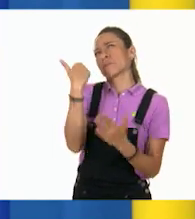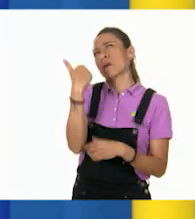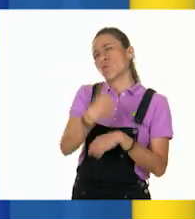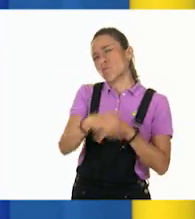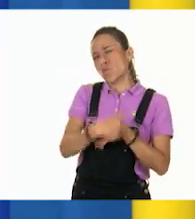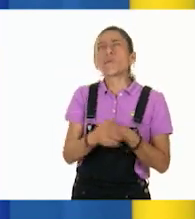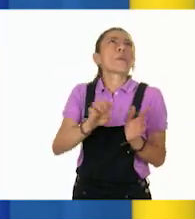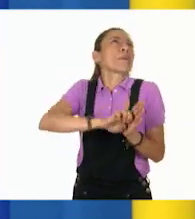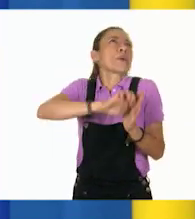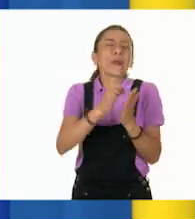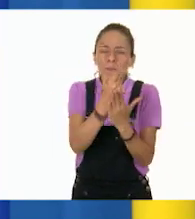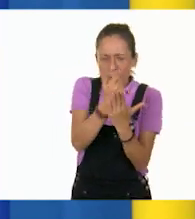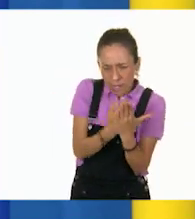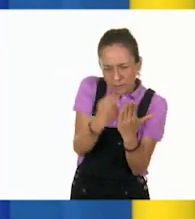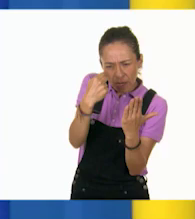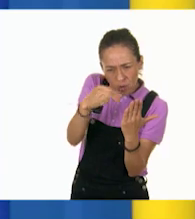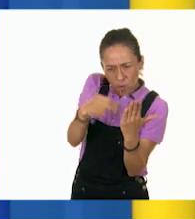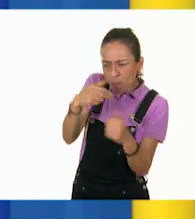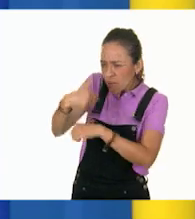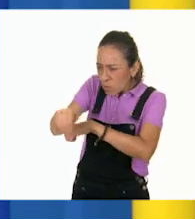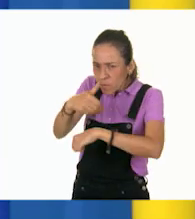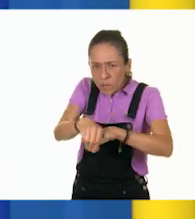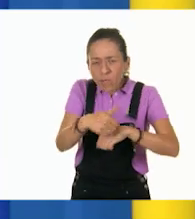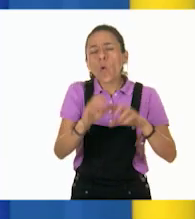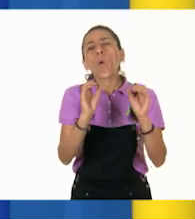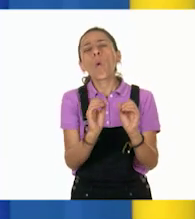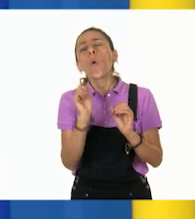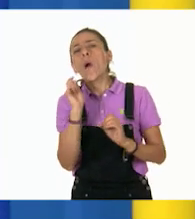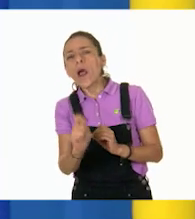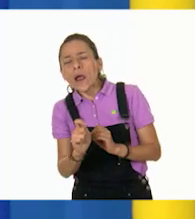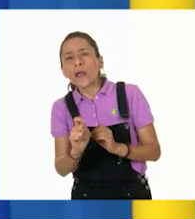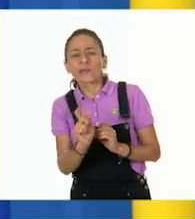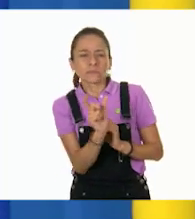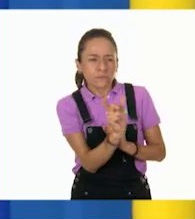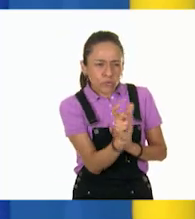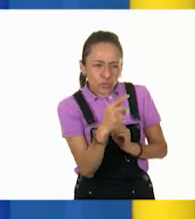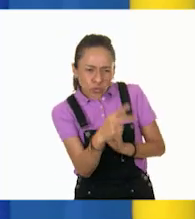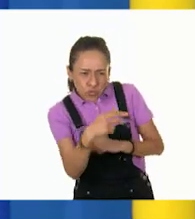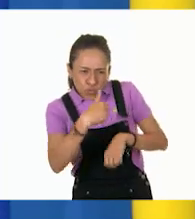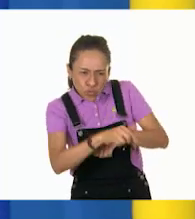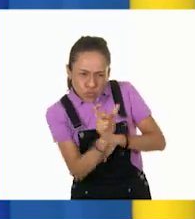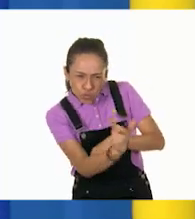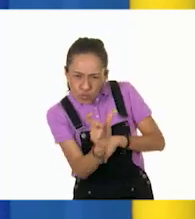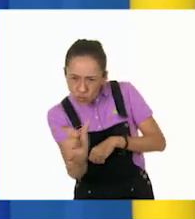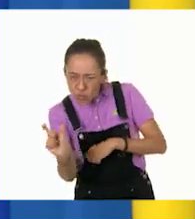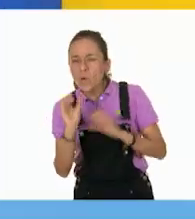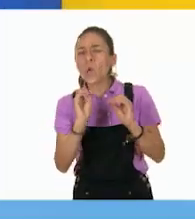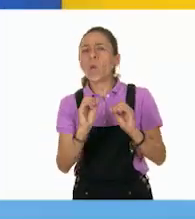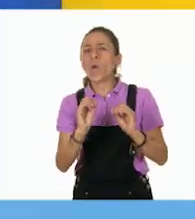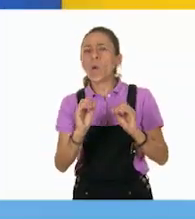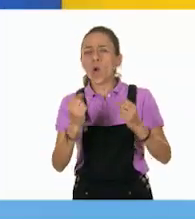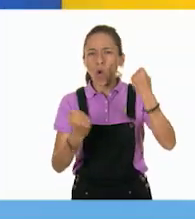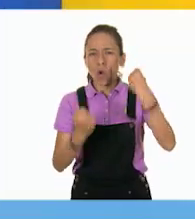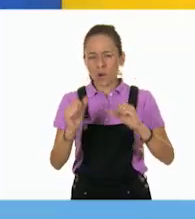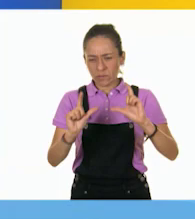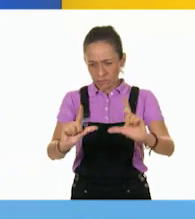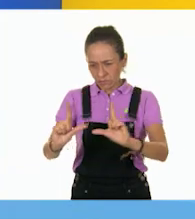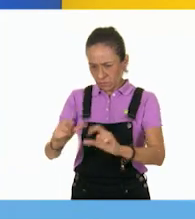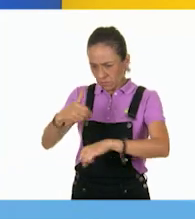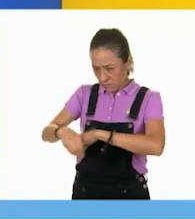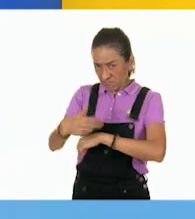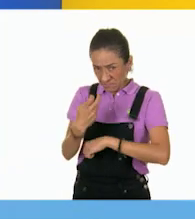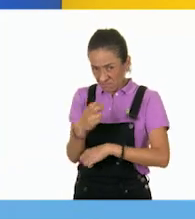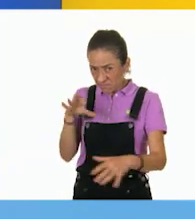tienen los alumnos o la lista de registros de matrículas o de placas de automóviles. ¿Se refiere a algo de ese tipo? Más o menos.